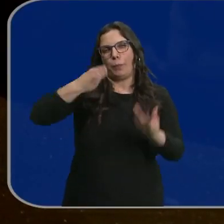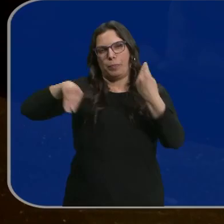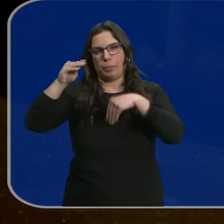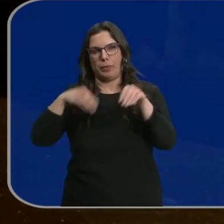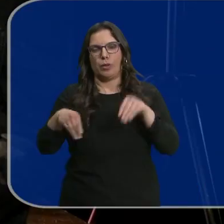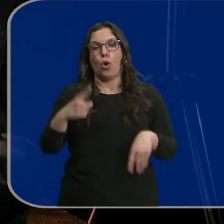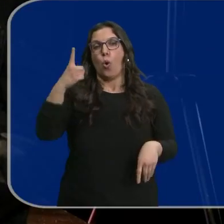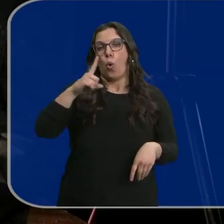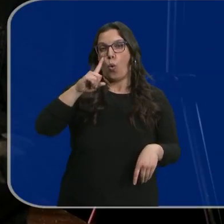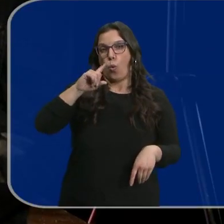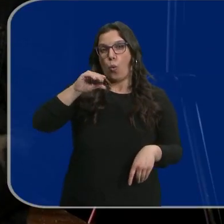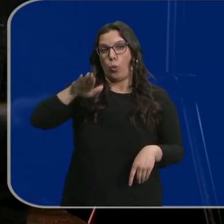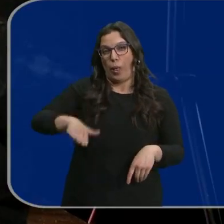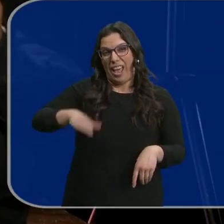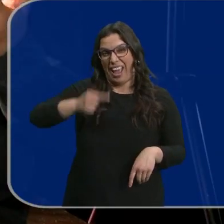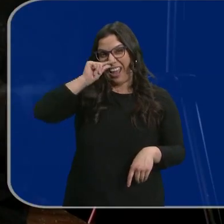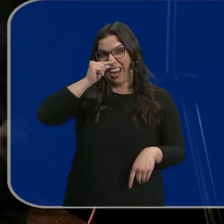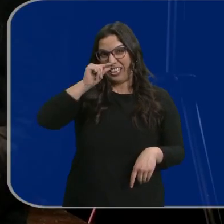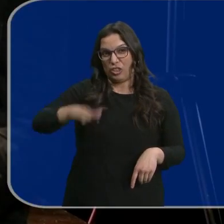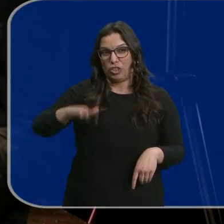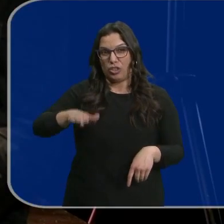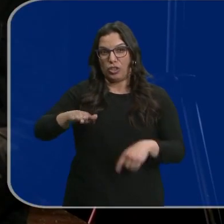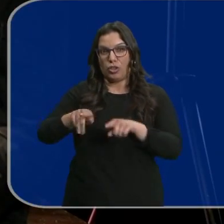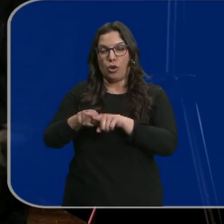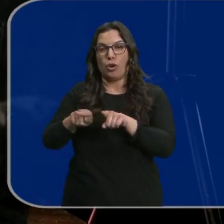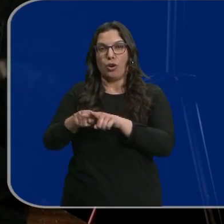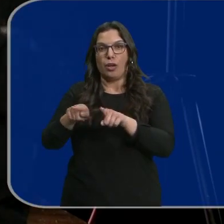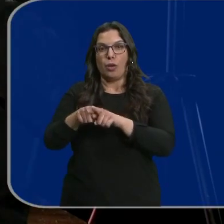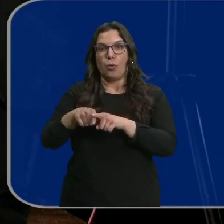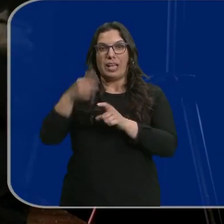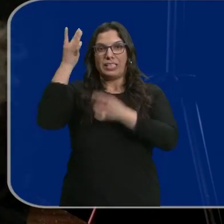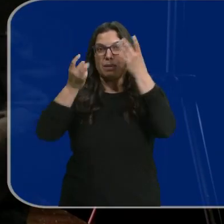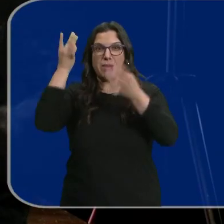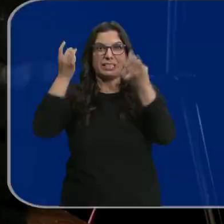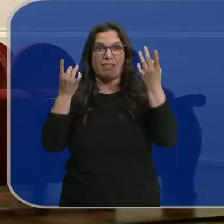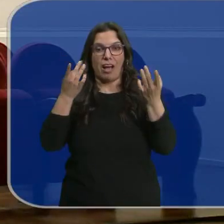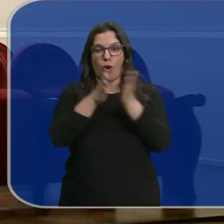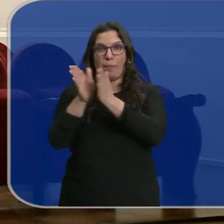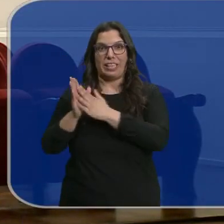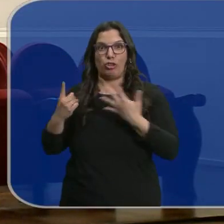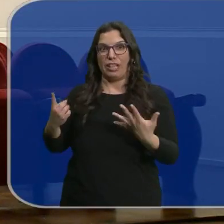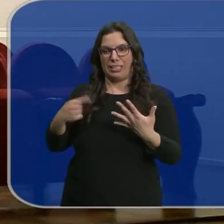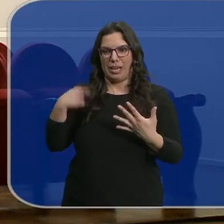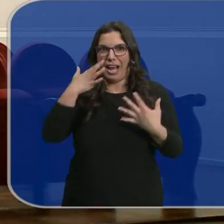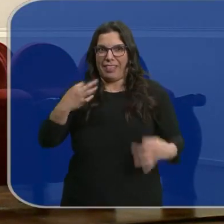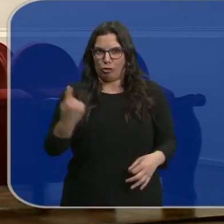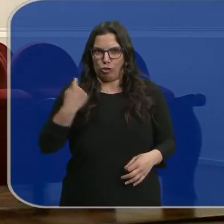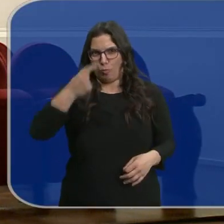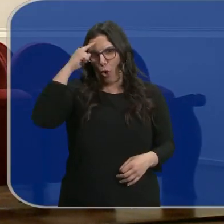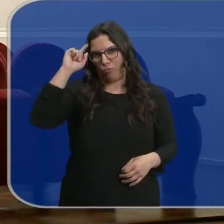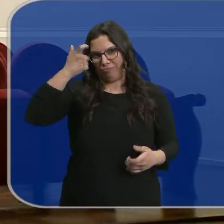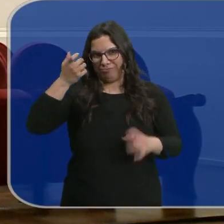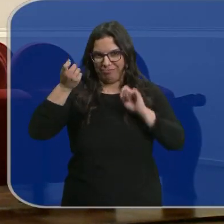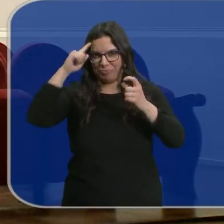esquizofrénico, que creía que vivía con otros seis, ¿no? Y él cocinaba pa' siete. Alfredo Noval también ha hecho